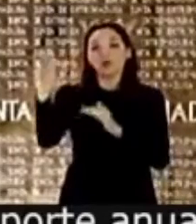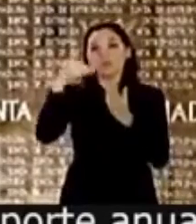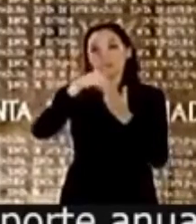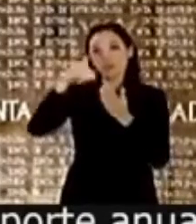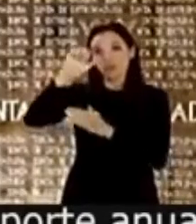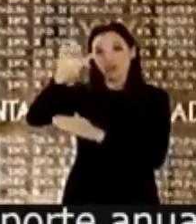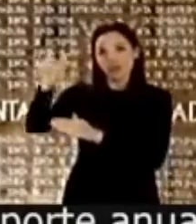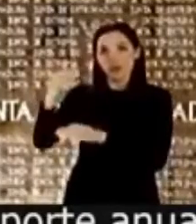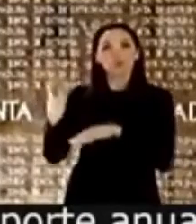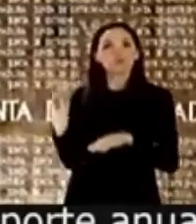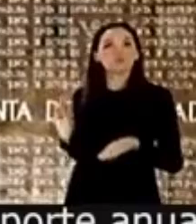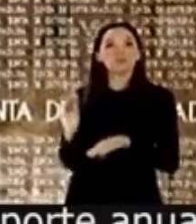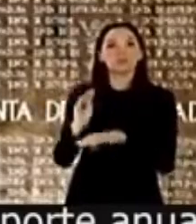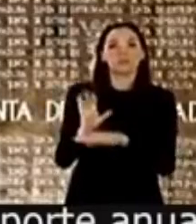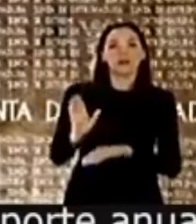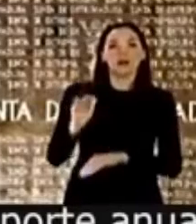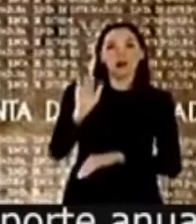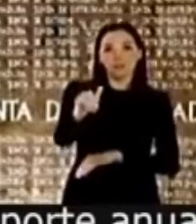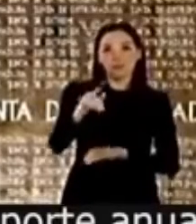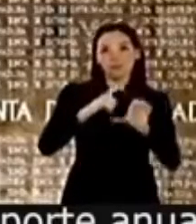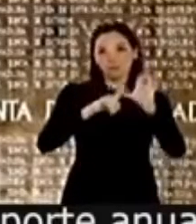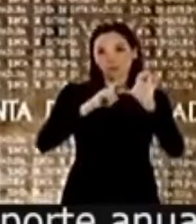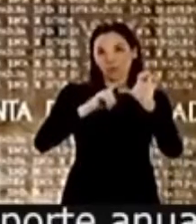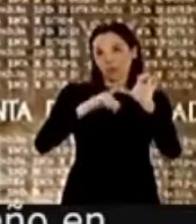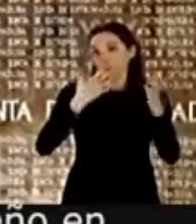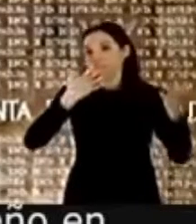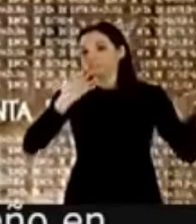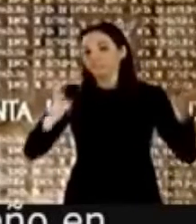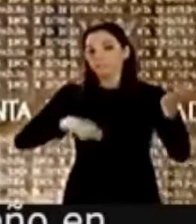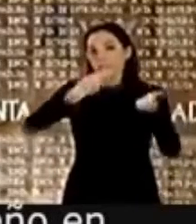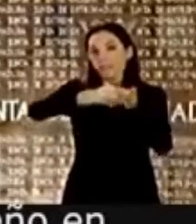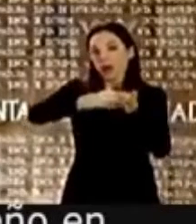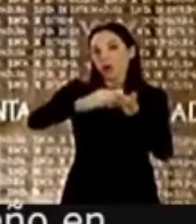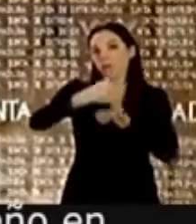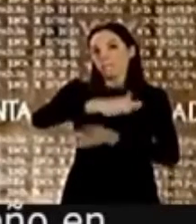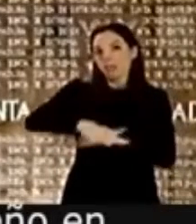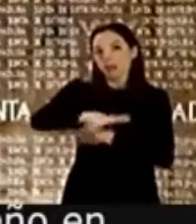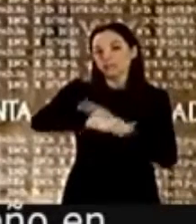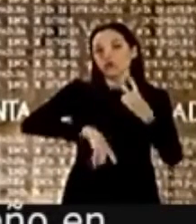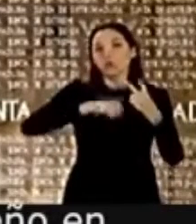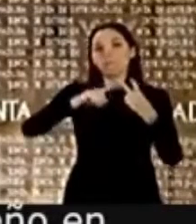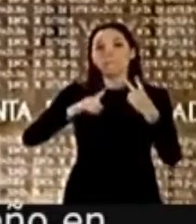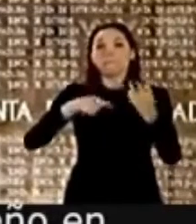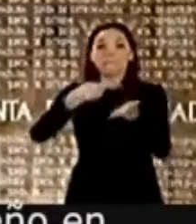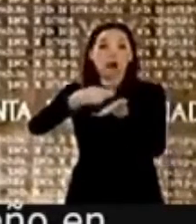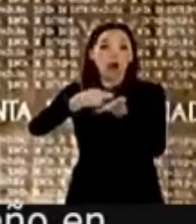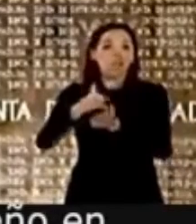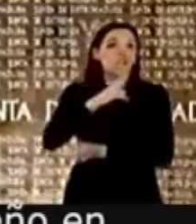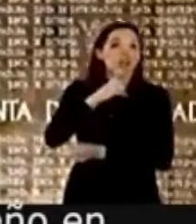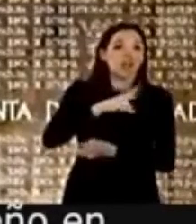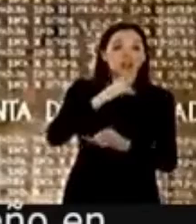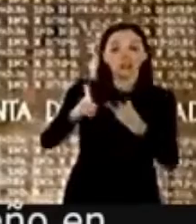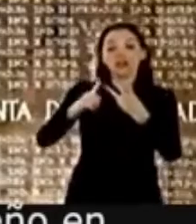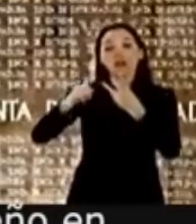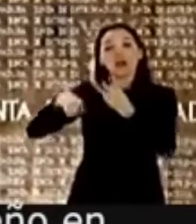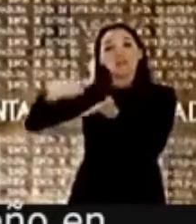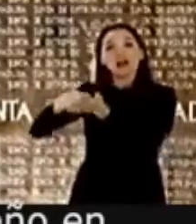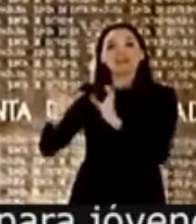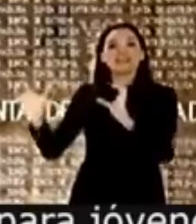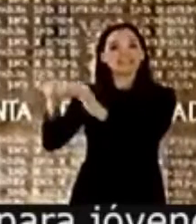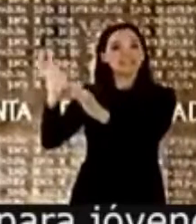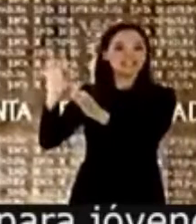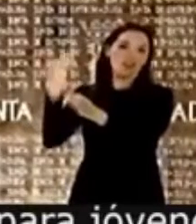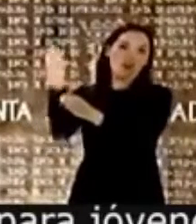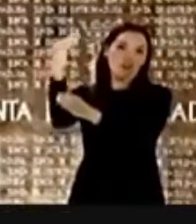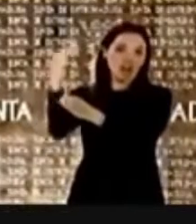para el campo extremeño en conceptos como el pago básico, el pago verde y para jóvenes agricultores. Como